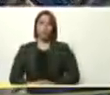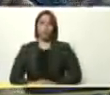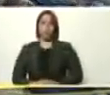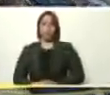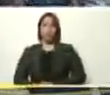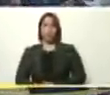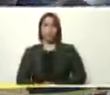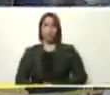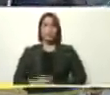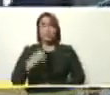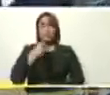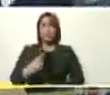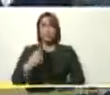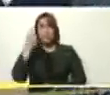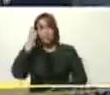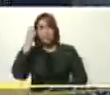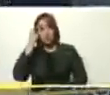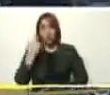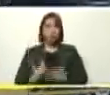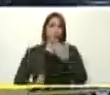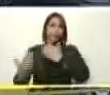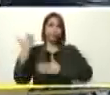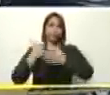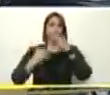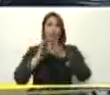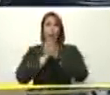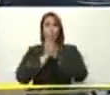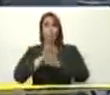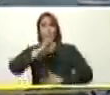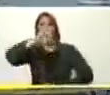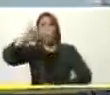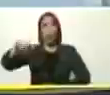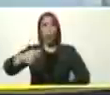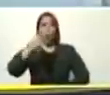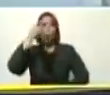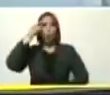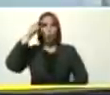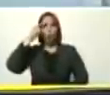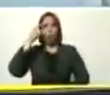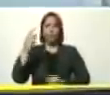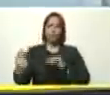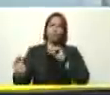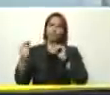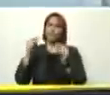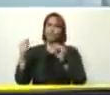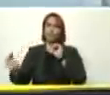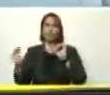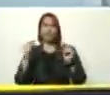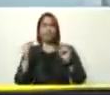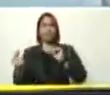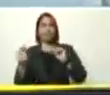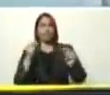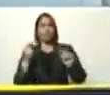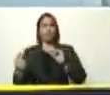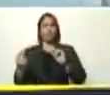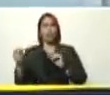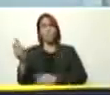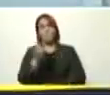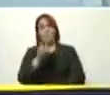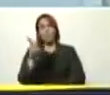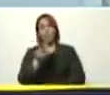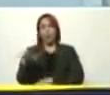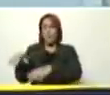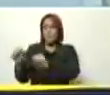Lo decía en estos días el compañero Jorge Arriaza en una intervención. A Venezuela, el